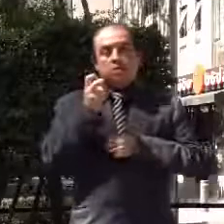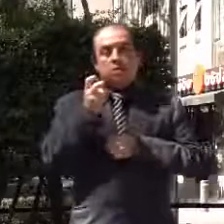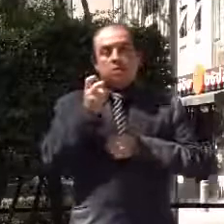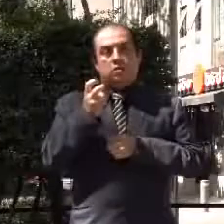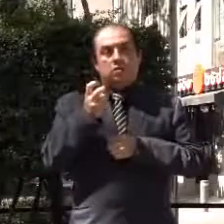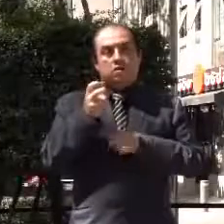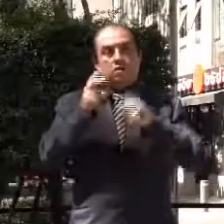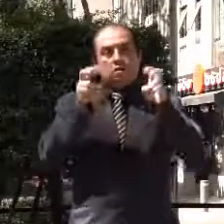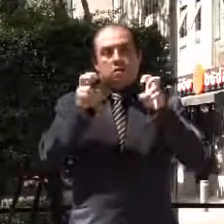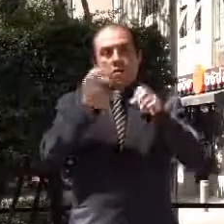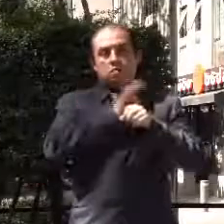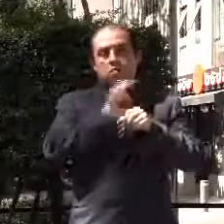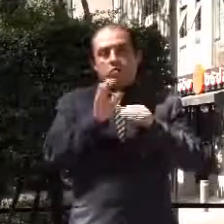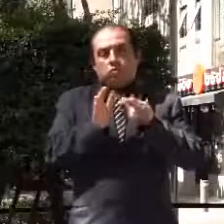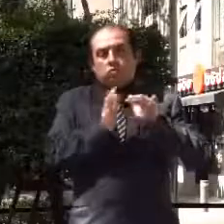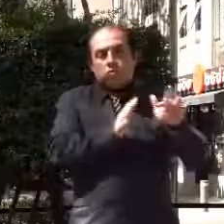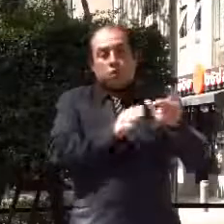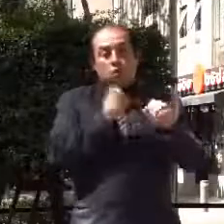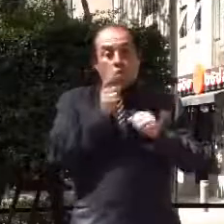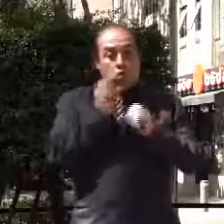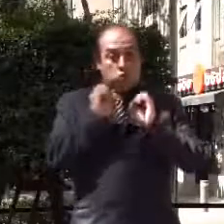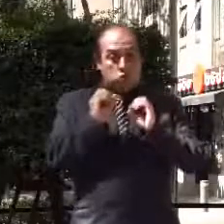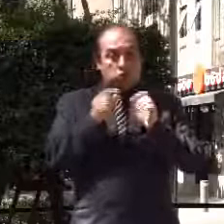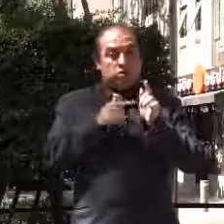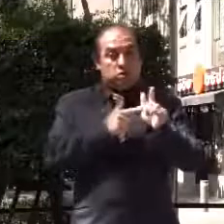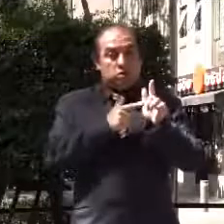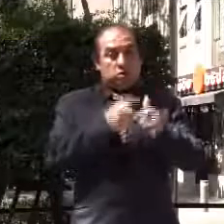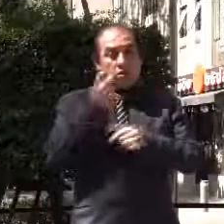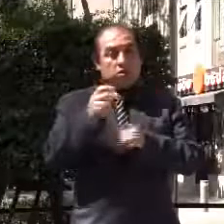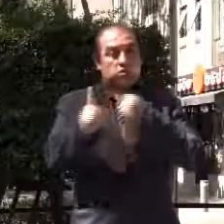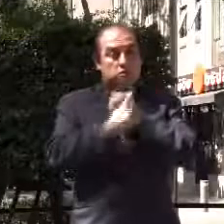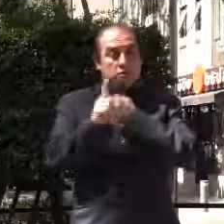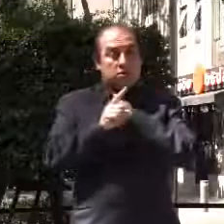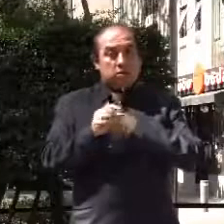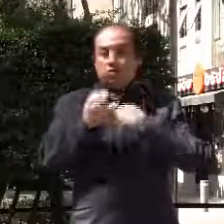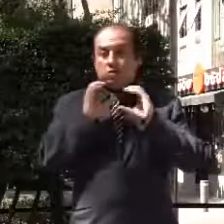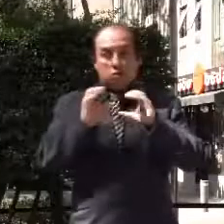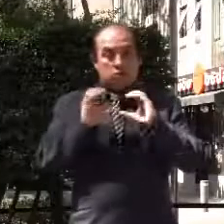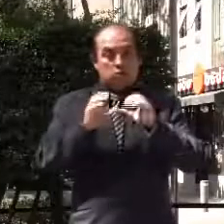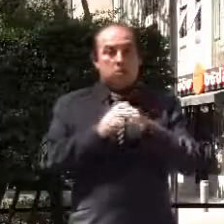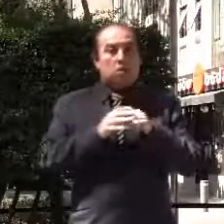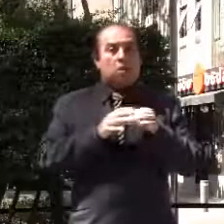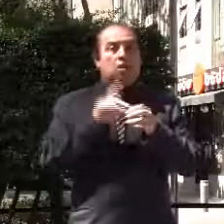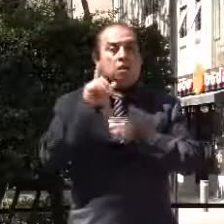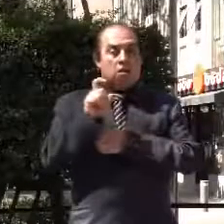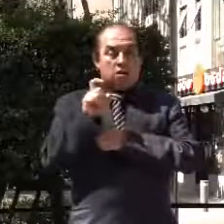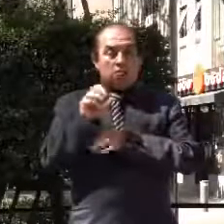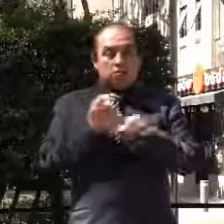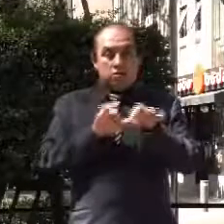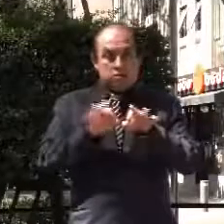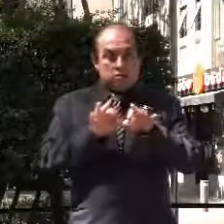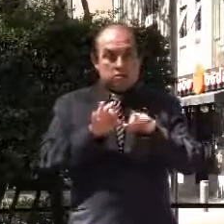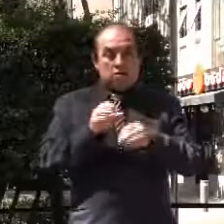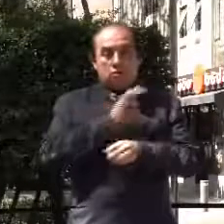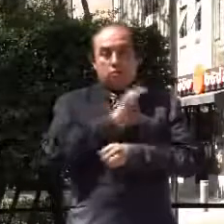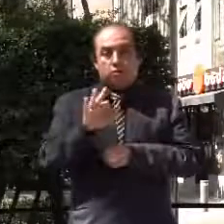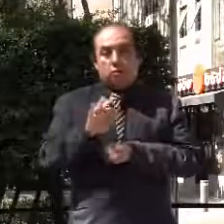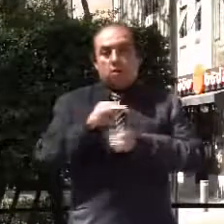quedar descartada o aún estamos en esta situación de que si no se cuida el agua, no se trabaja, en el 2030 vamos a enfrentar una